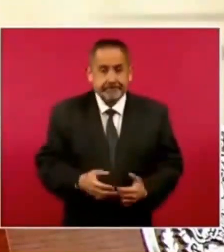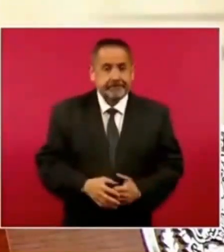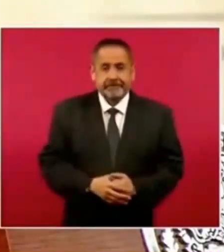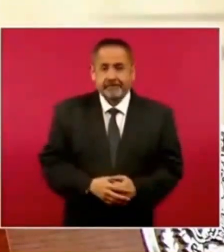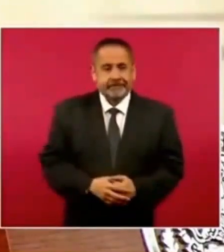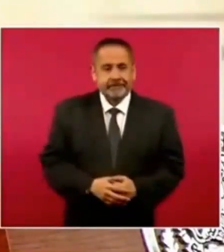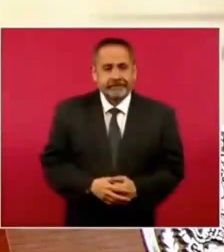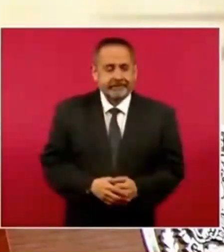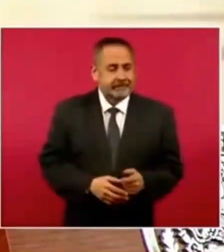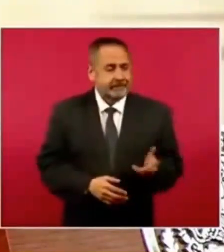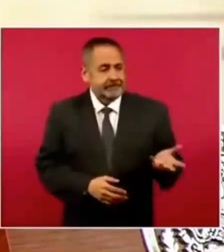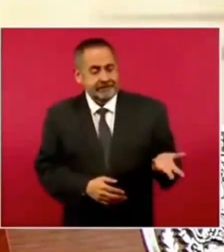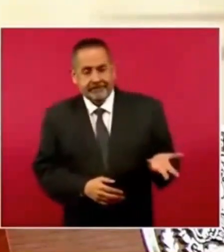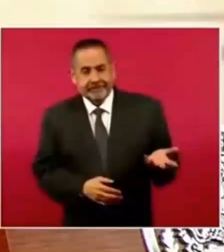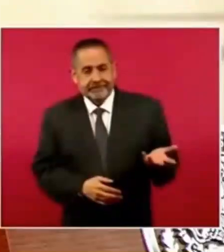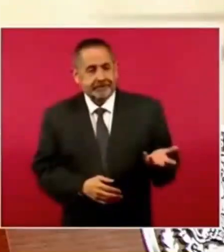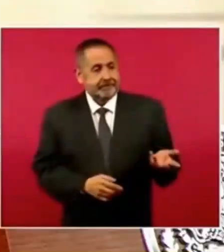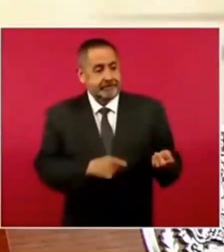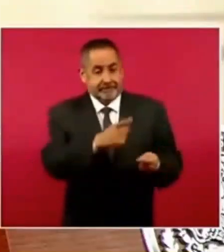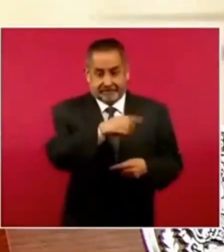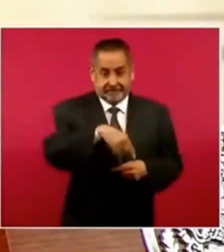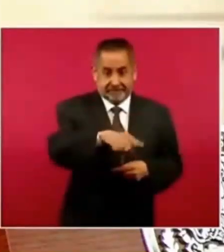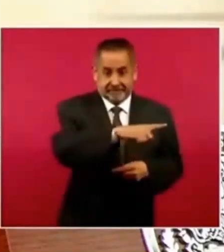viene así,